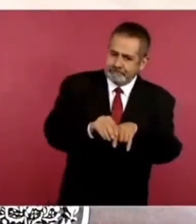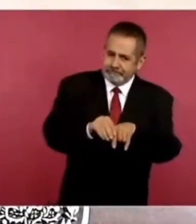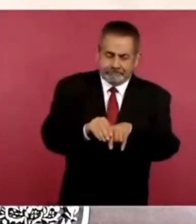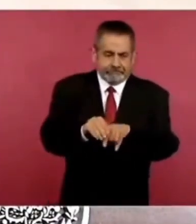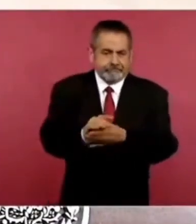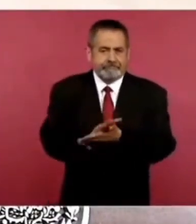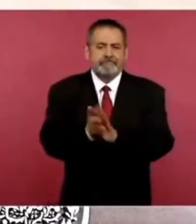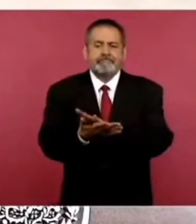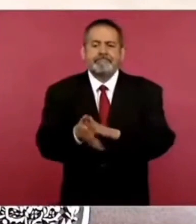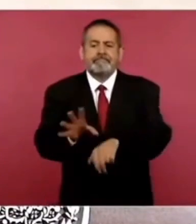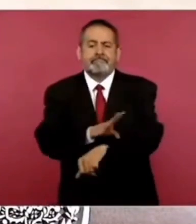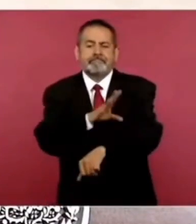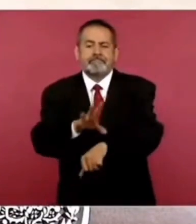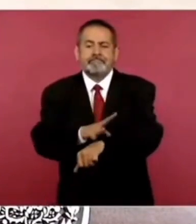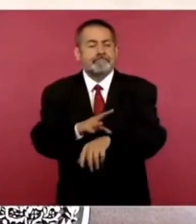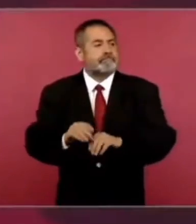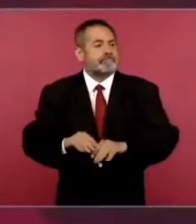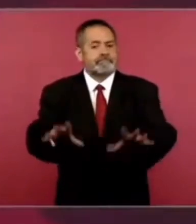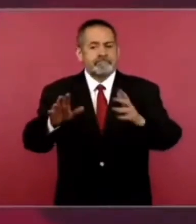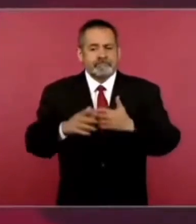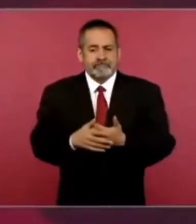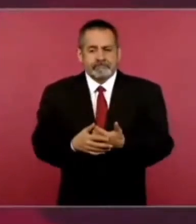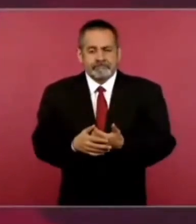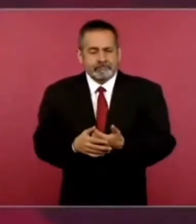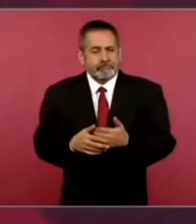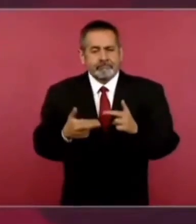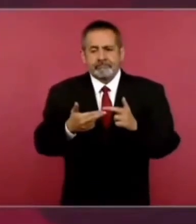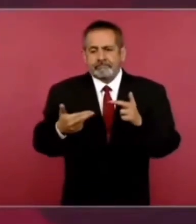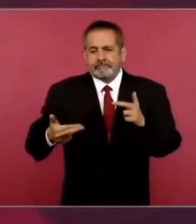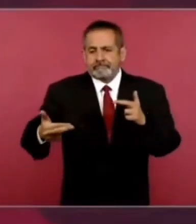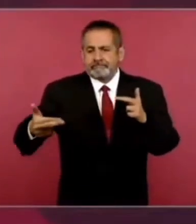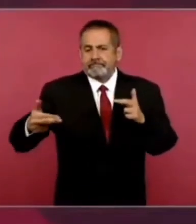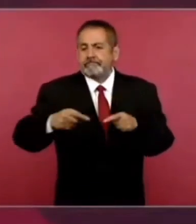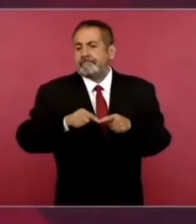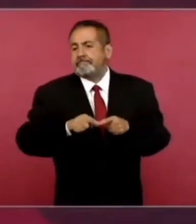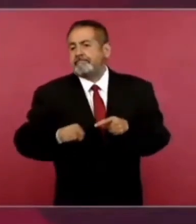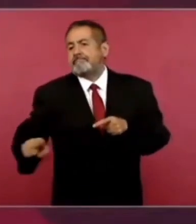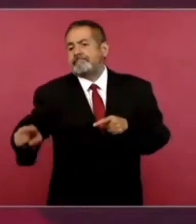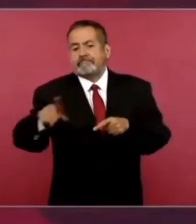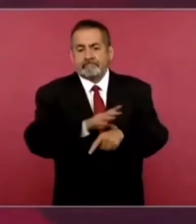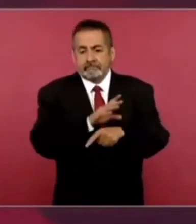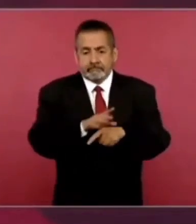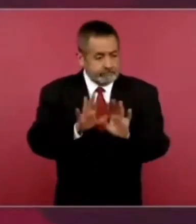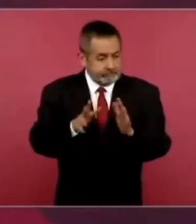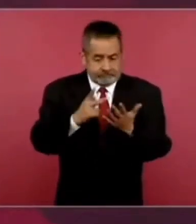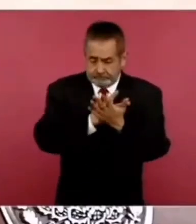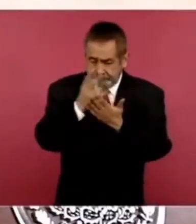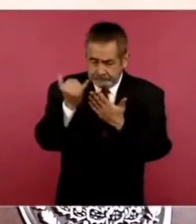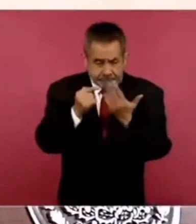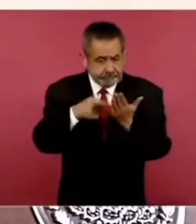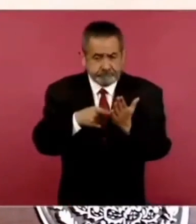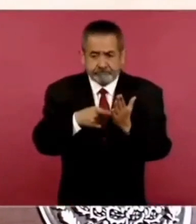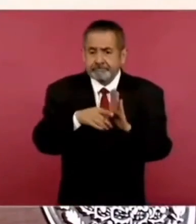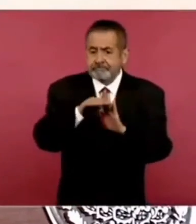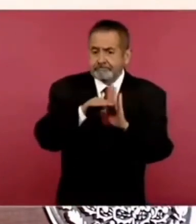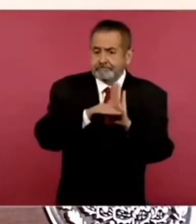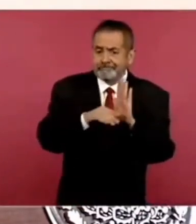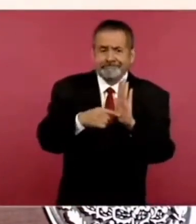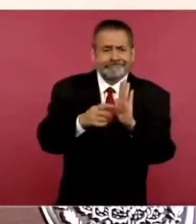seguir construyendo líneas de conducción, pero ya está el proyecto.